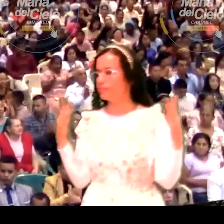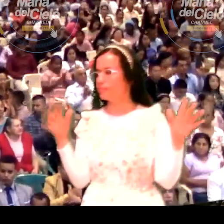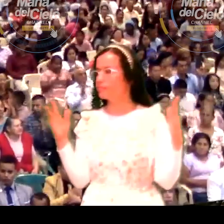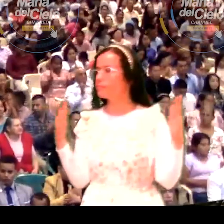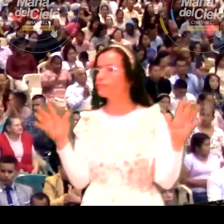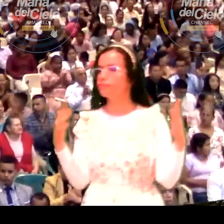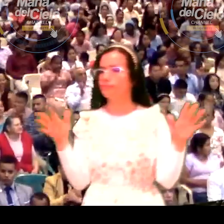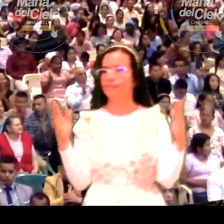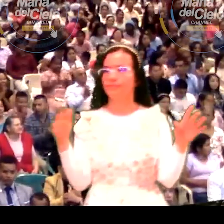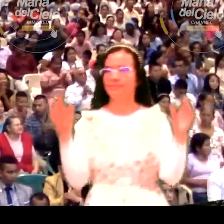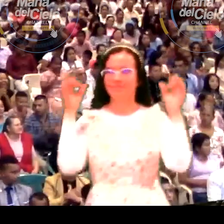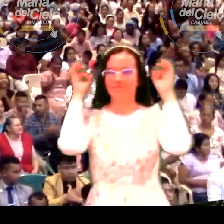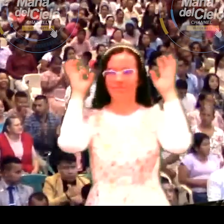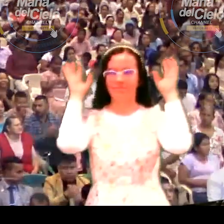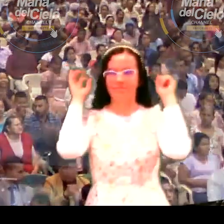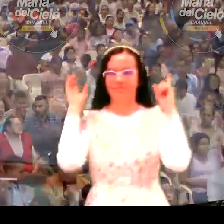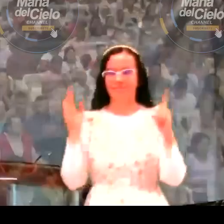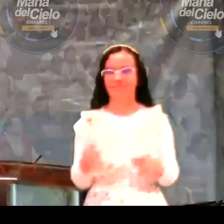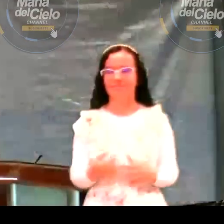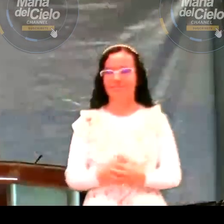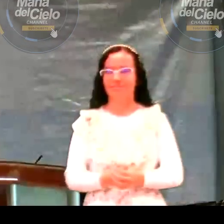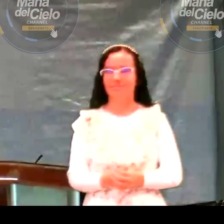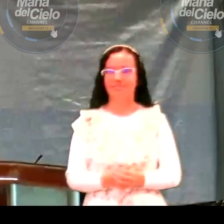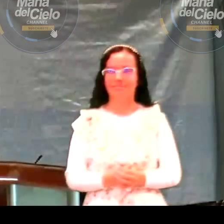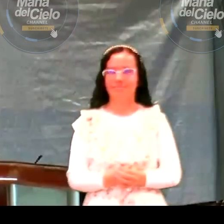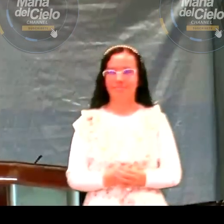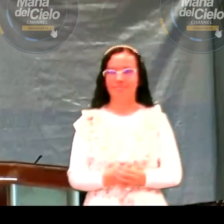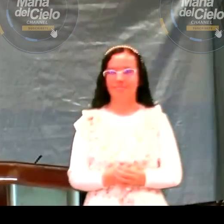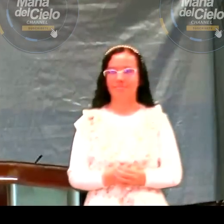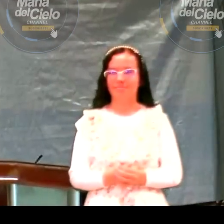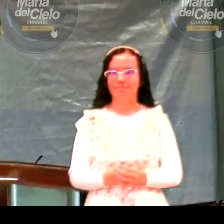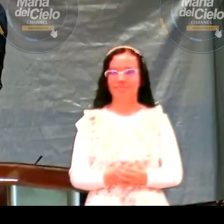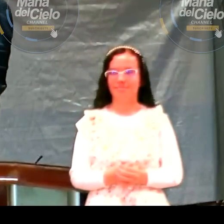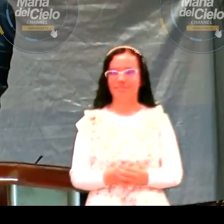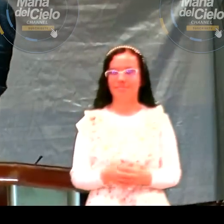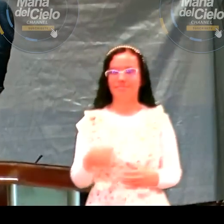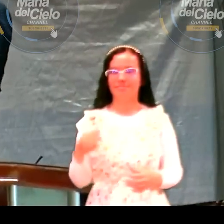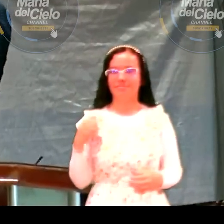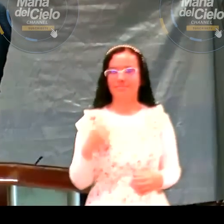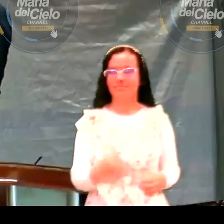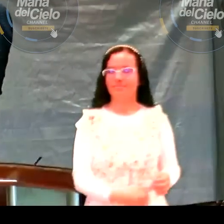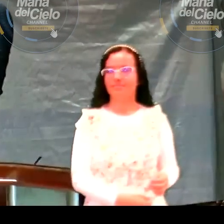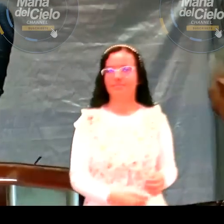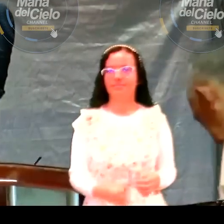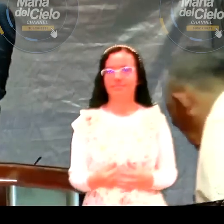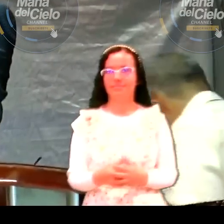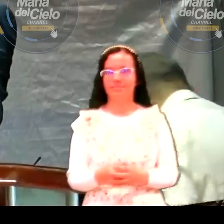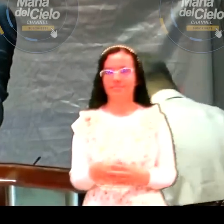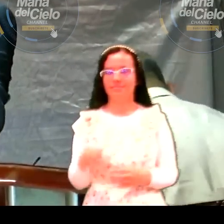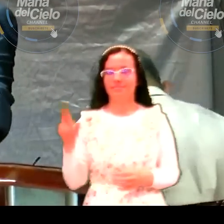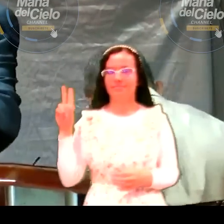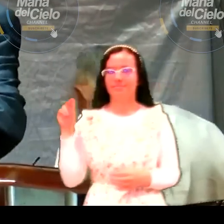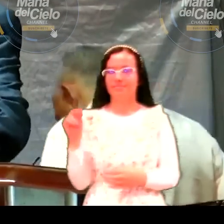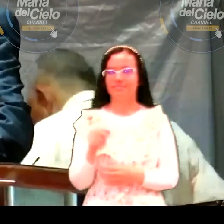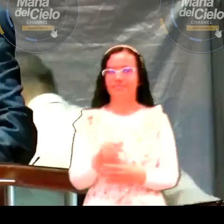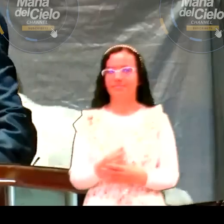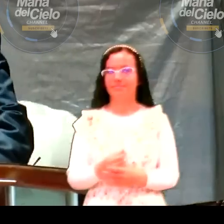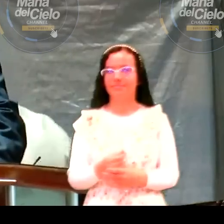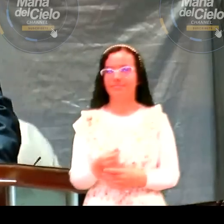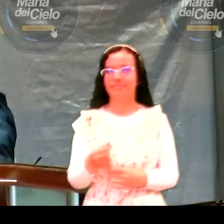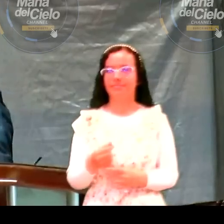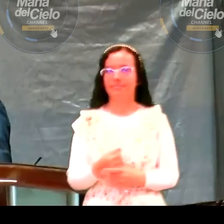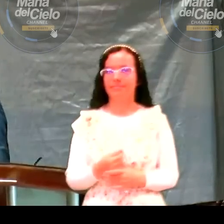Creer en el Señor no es una tarea fácil, porque el Señor a veces la